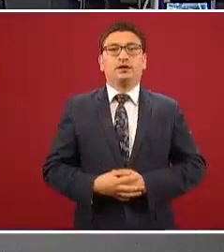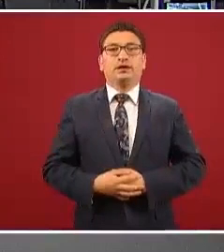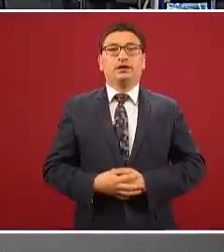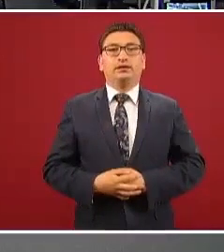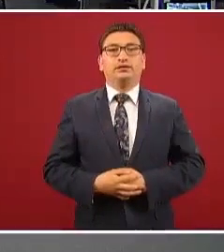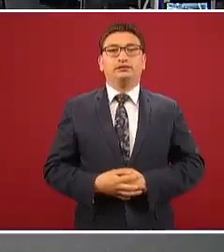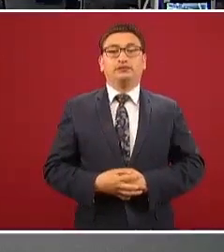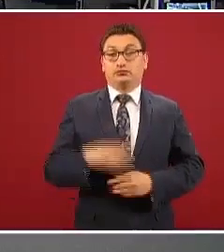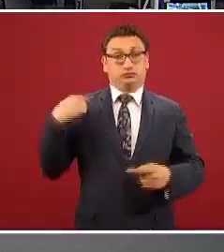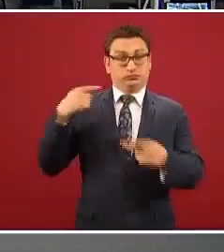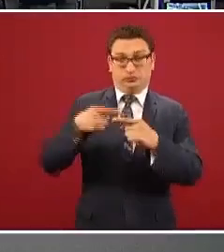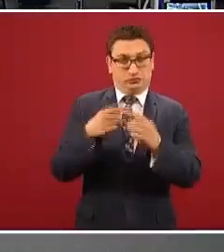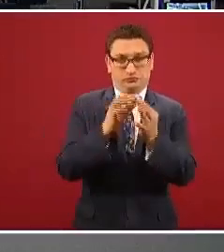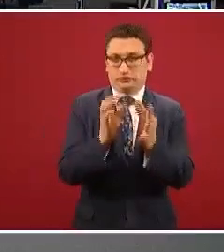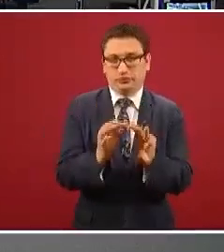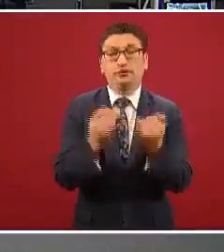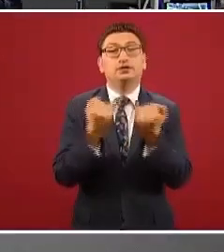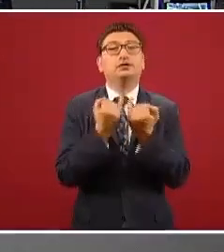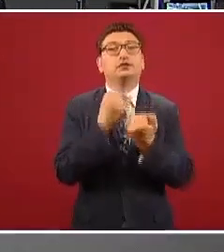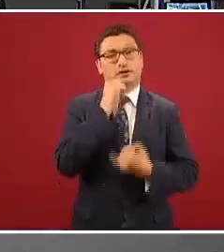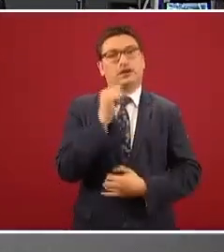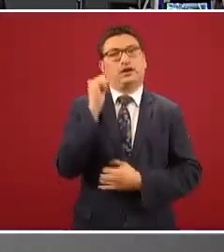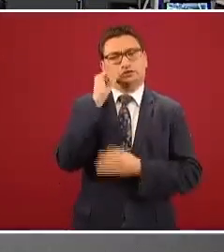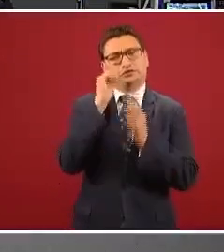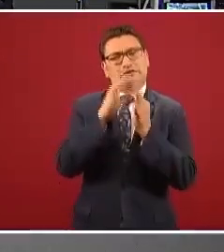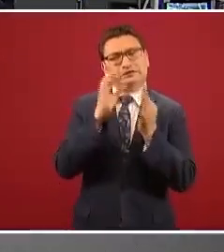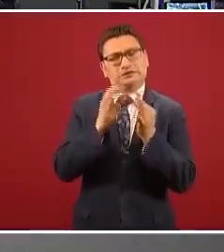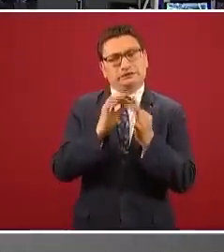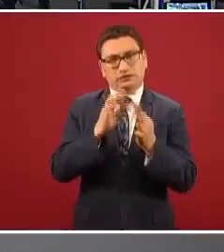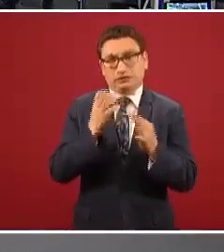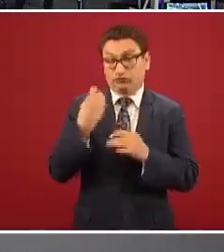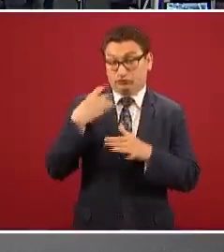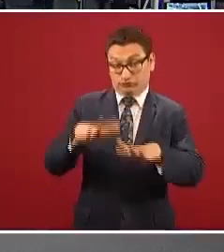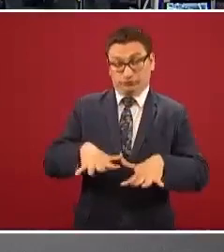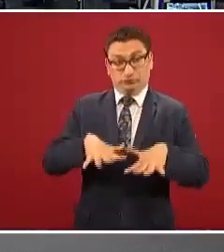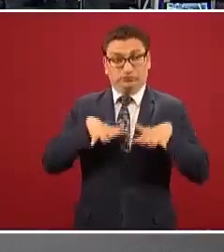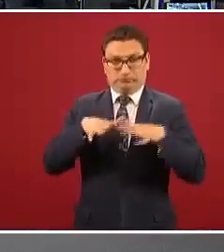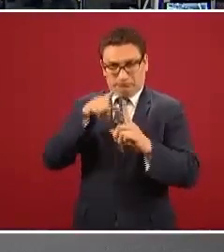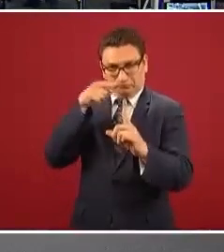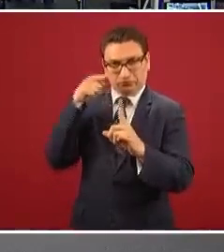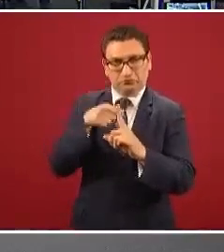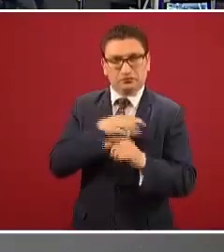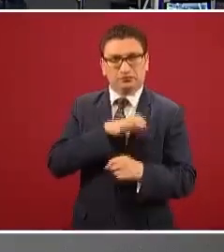hemos venido informando, y ayer lo hicimos de manera por demás extensa en una conferencia de prensa específica,